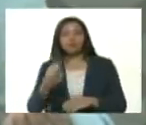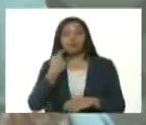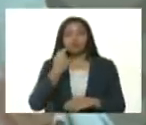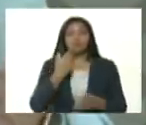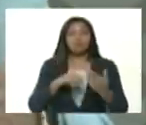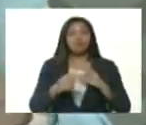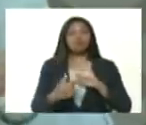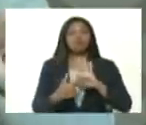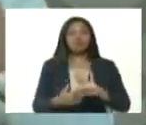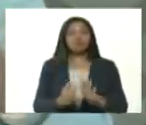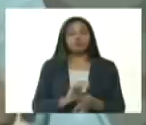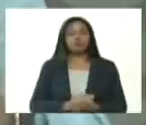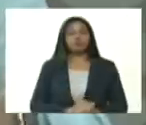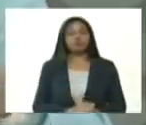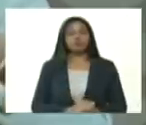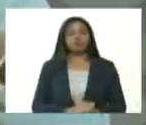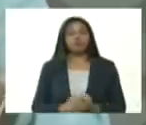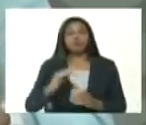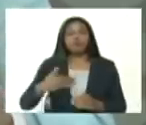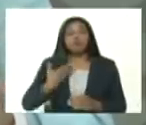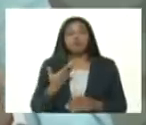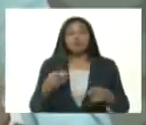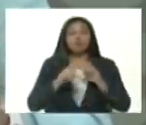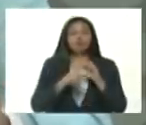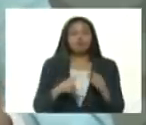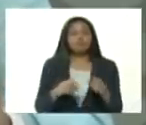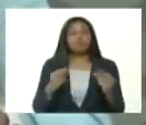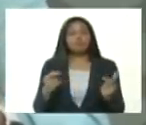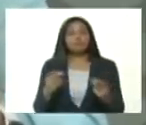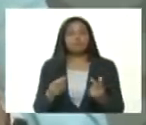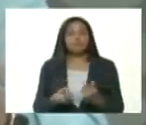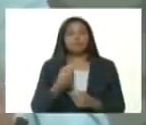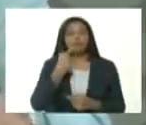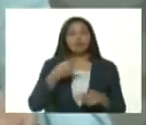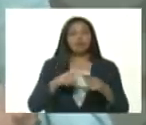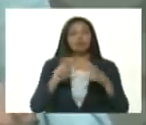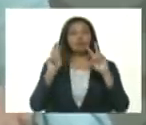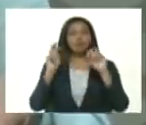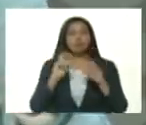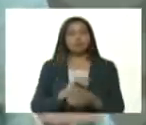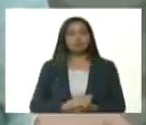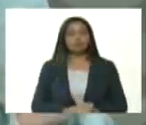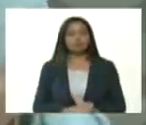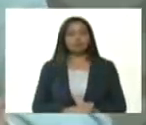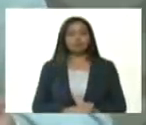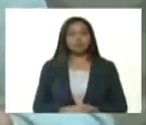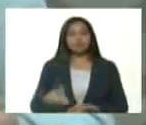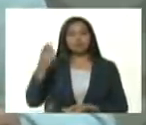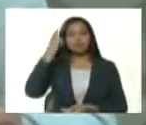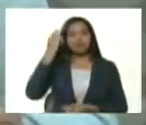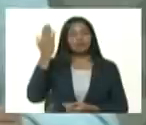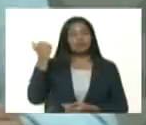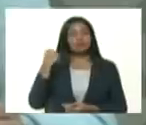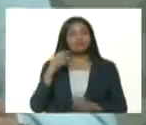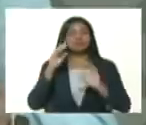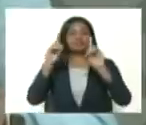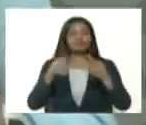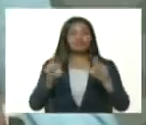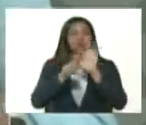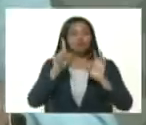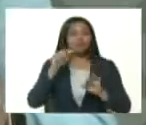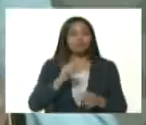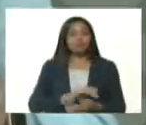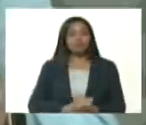van apareciendo, posibilidades de efectividad de tratamientos nuevos. El día de ayer se decidió, tal como ustedes lo